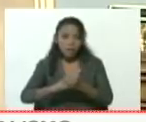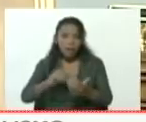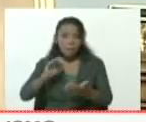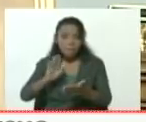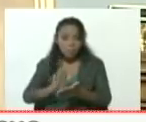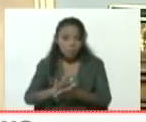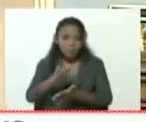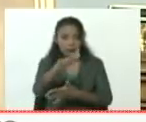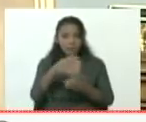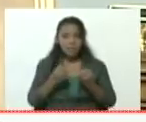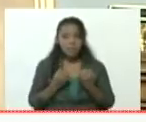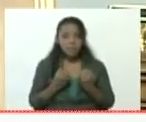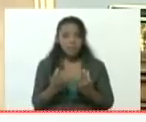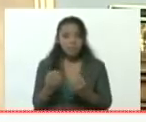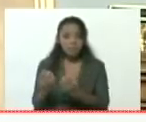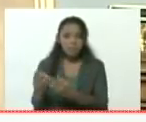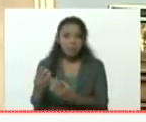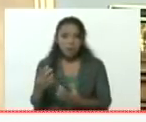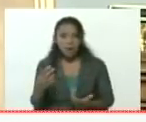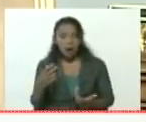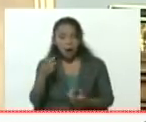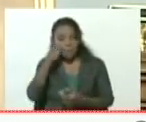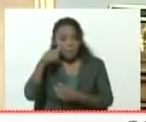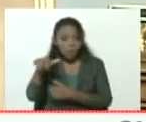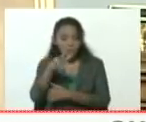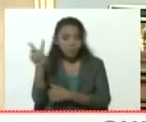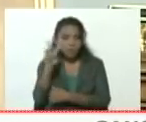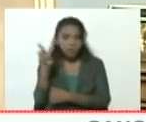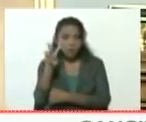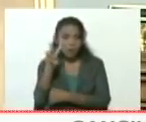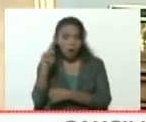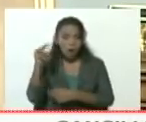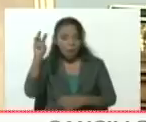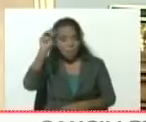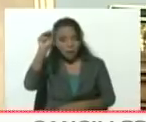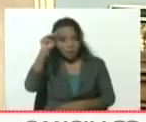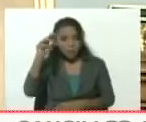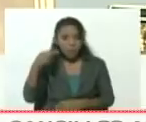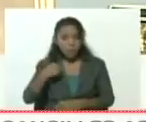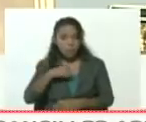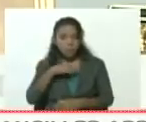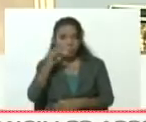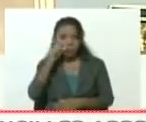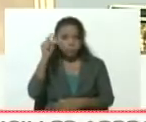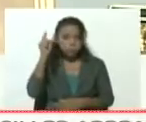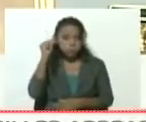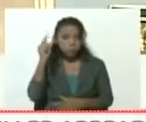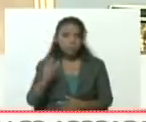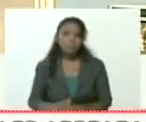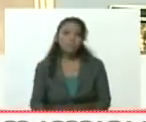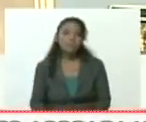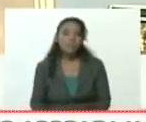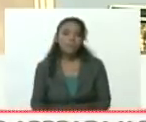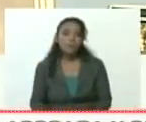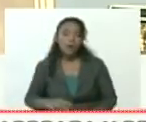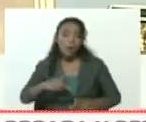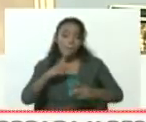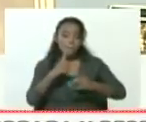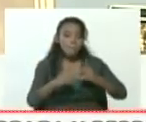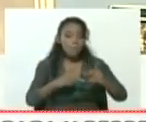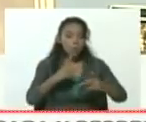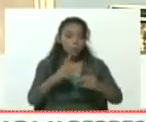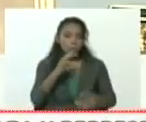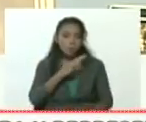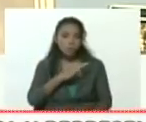y garantizarlo junto al pueblo venezolano, junto a los maestros y maestras de nuestro pueblo. Hoy para nosotros el proceso social que lleva